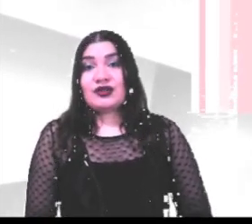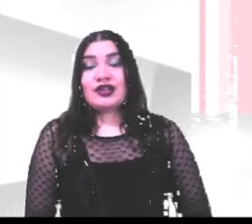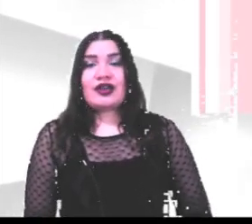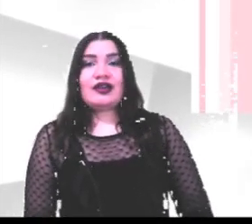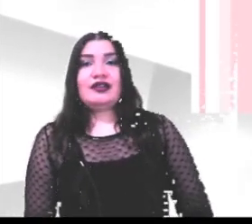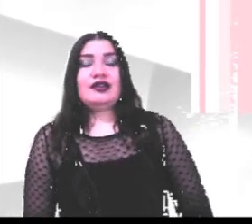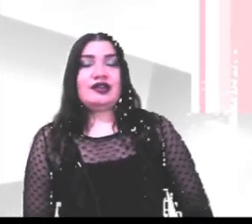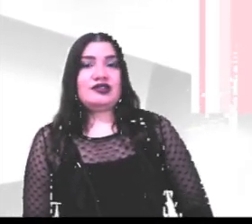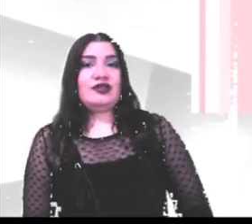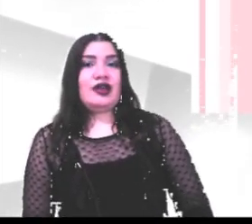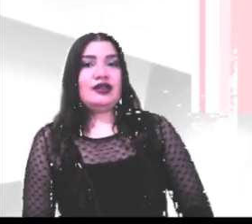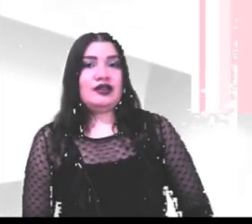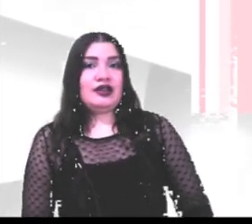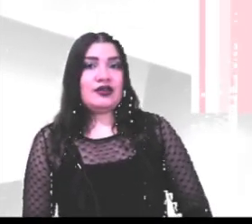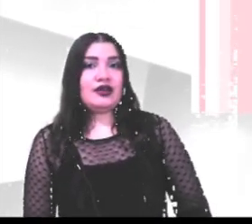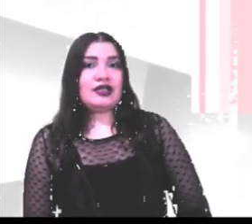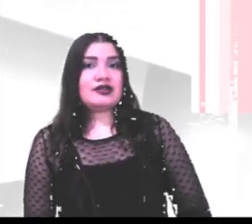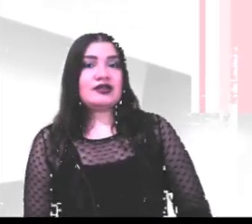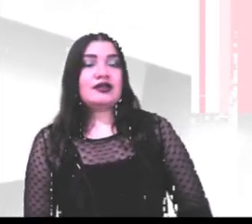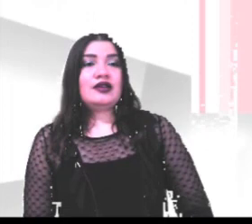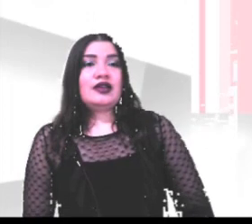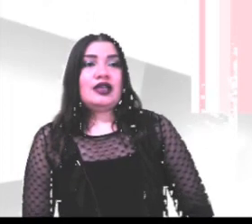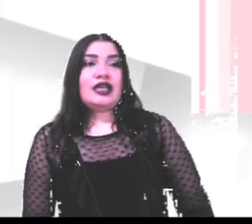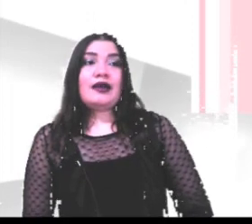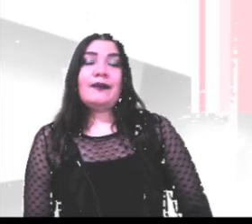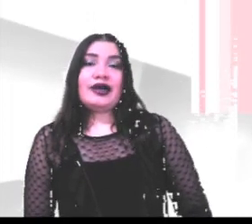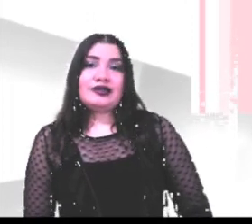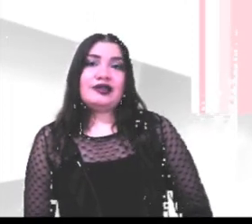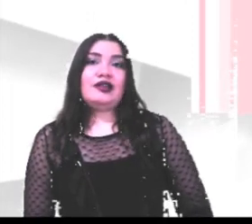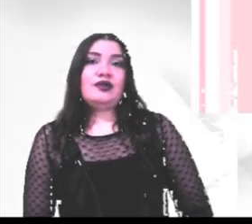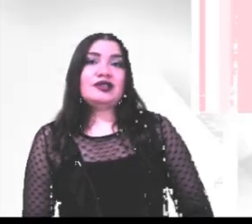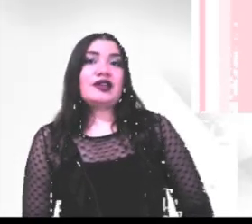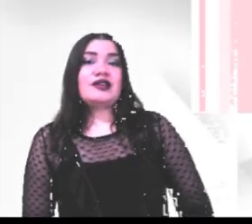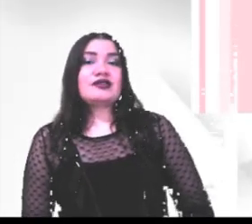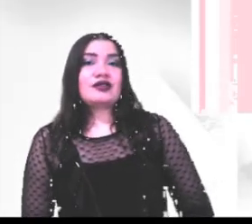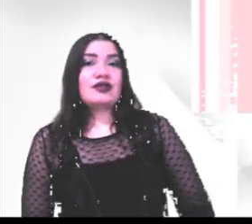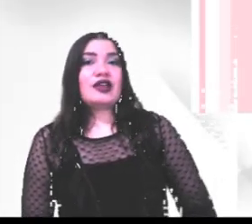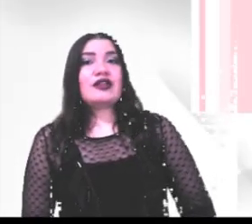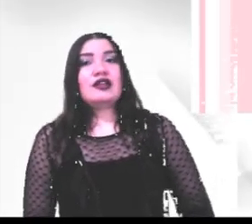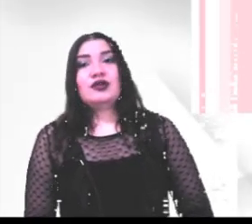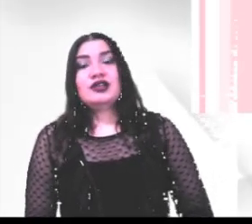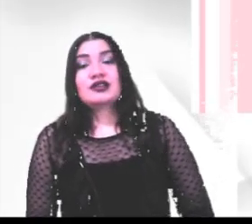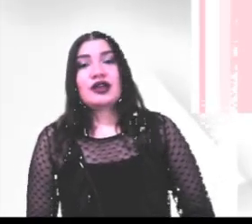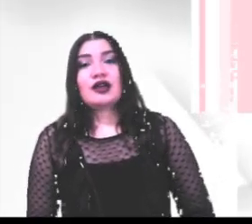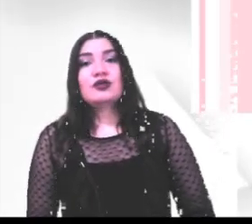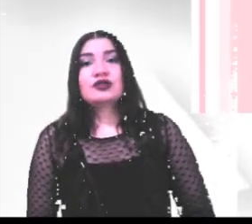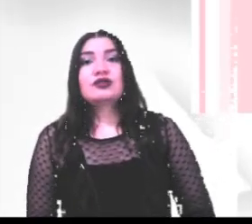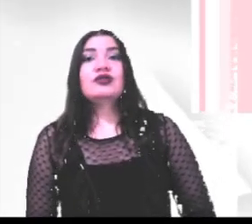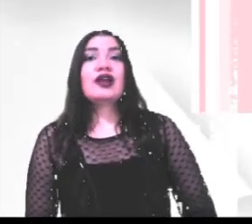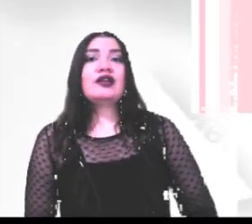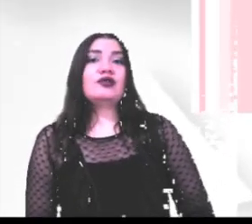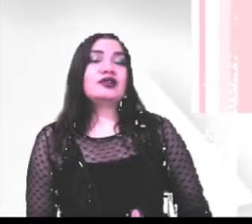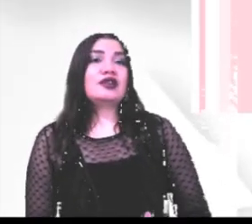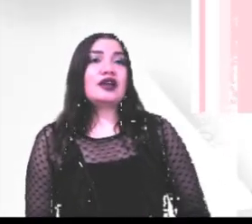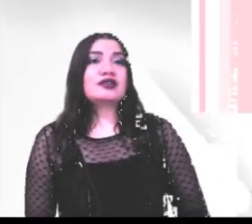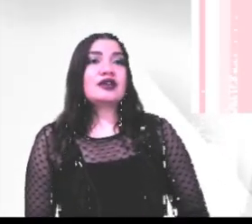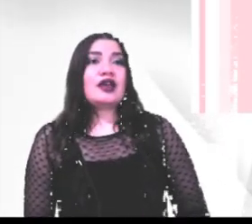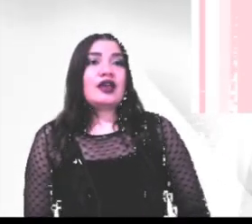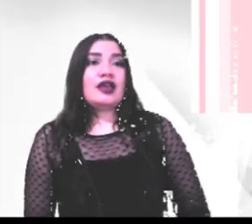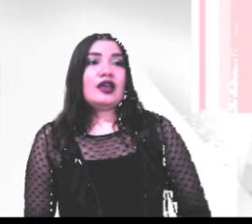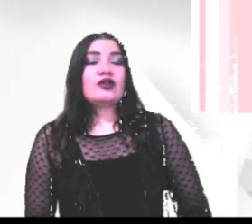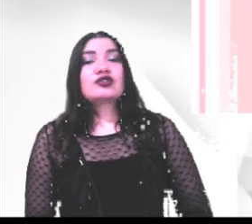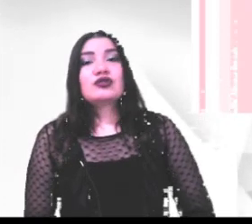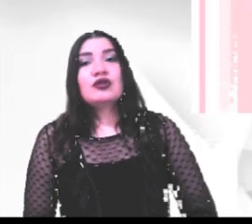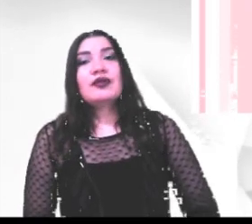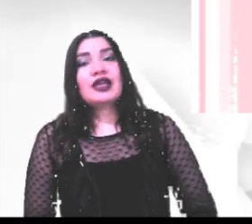historia de generaciones anteriores que es parte de nuestra historia de nuestra cultura de nuestras